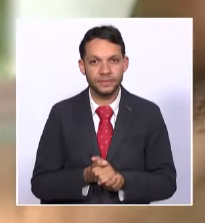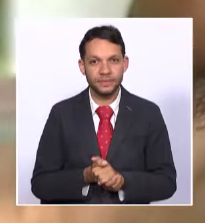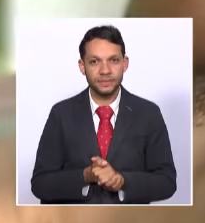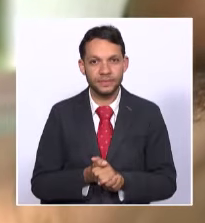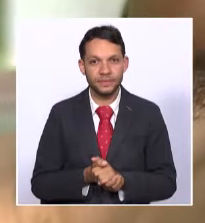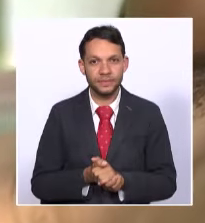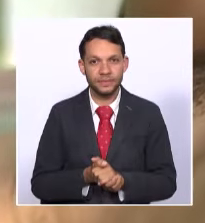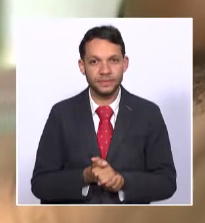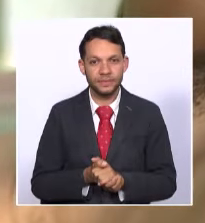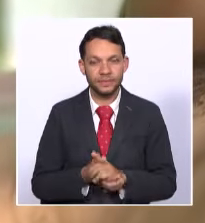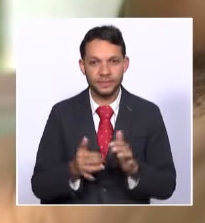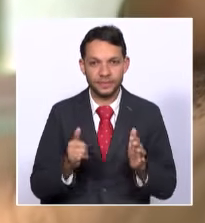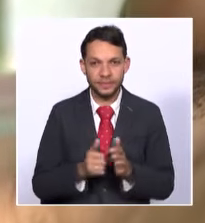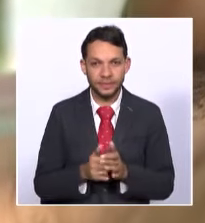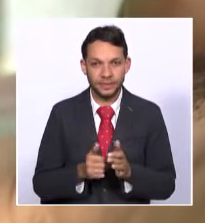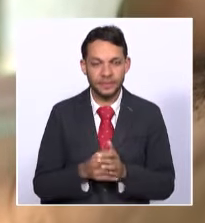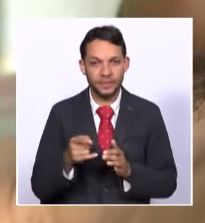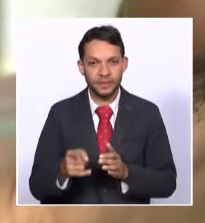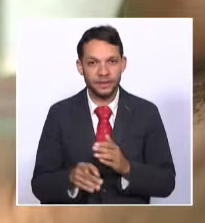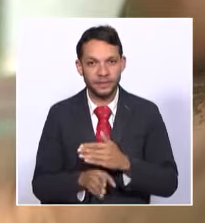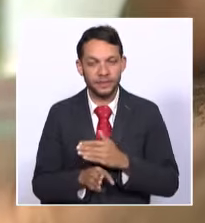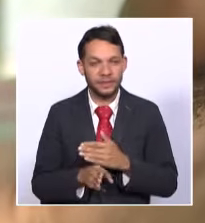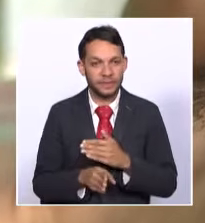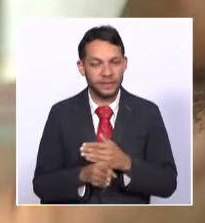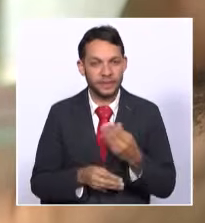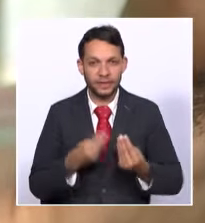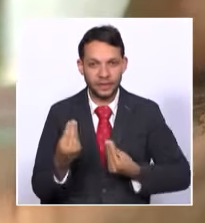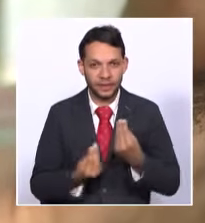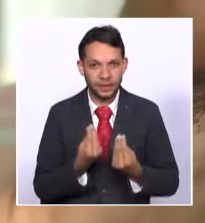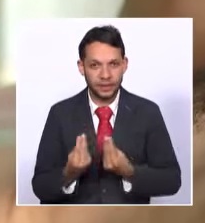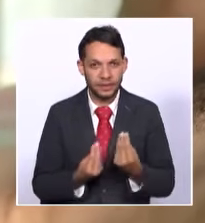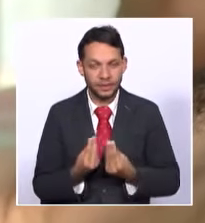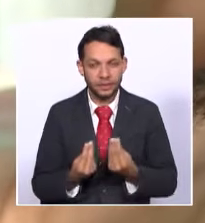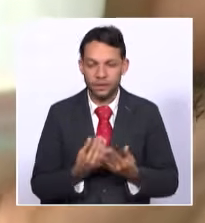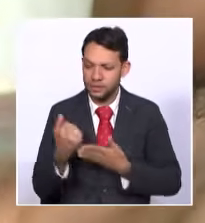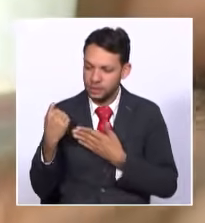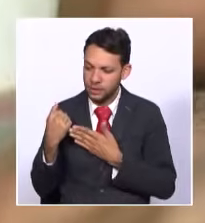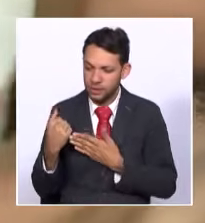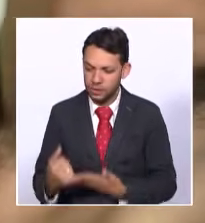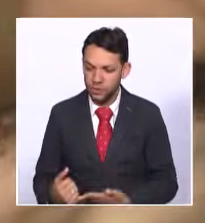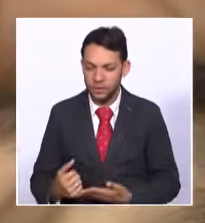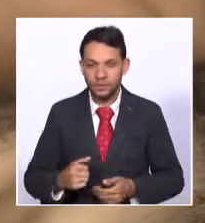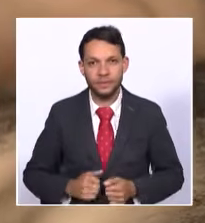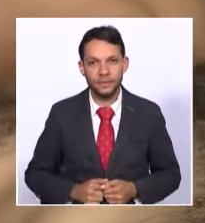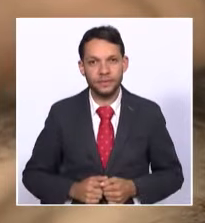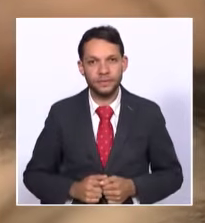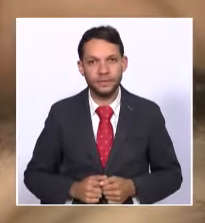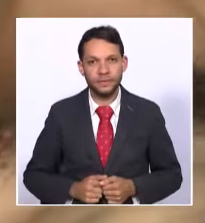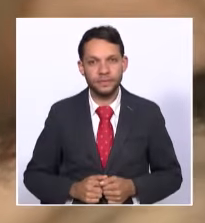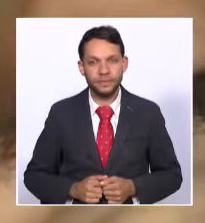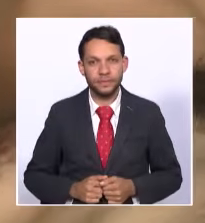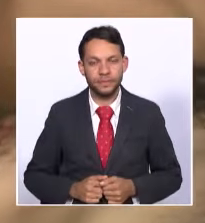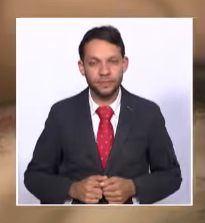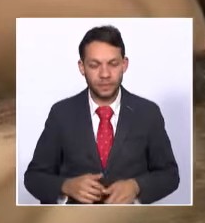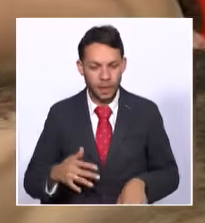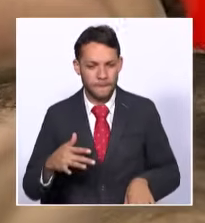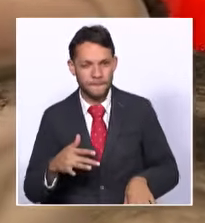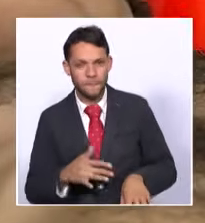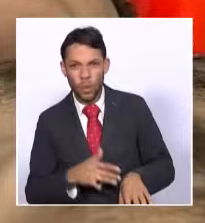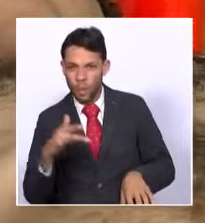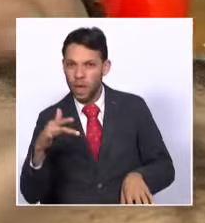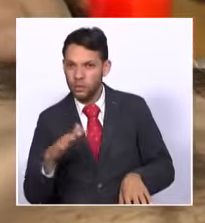Y en este caso, digamos, lo que hace es hacer un proceso de estímulo